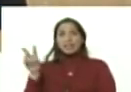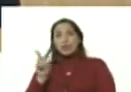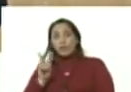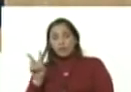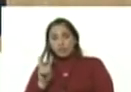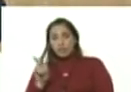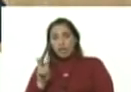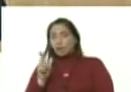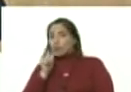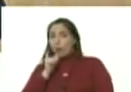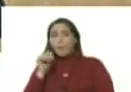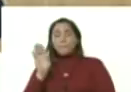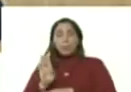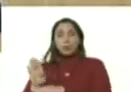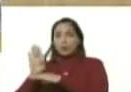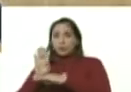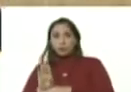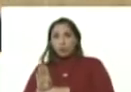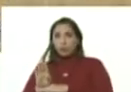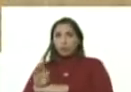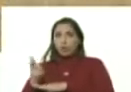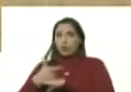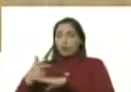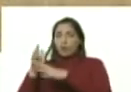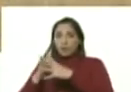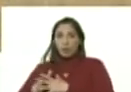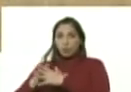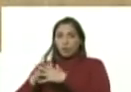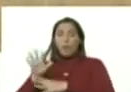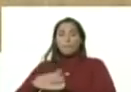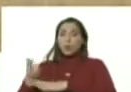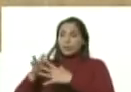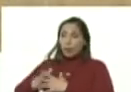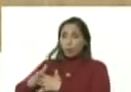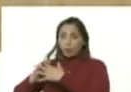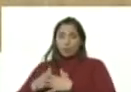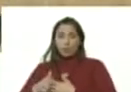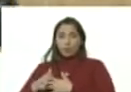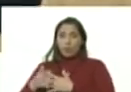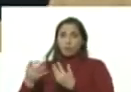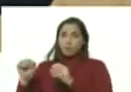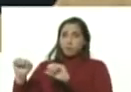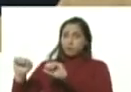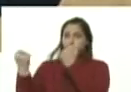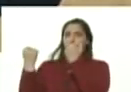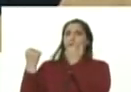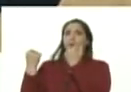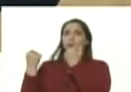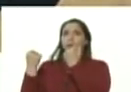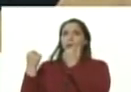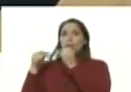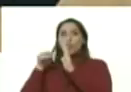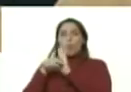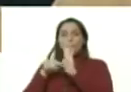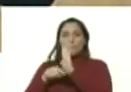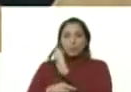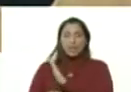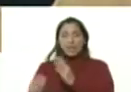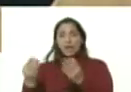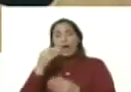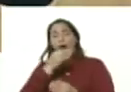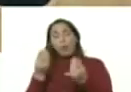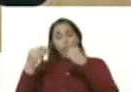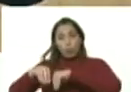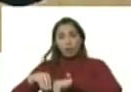protección de su gobierno en Estados Unidos, porque Estados Unidos se ha negado a cumplir con esta convención, que como